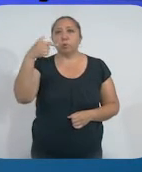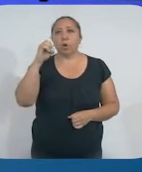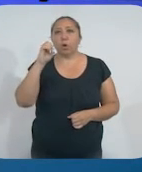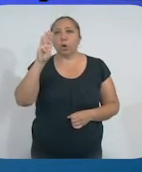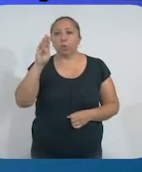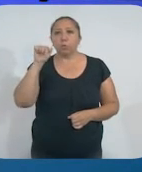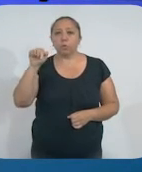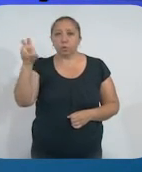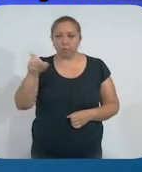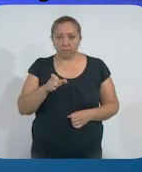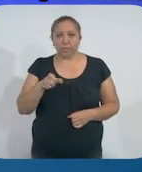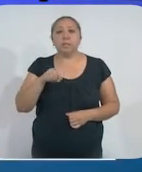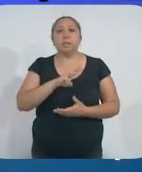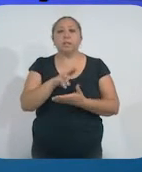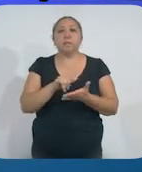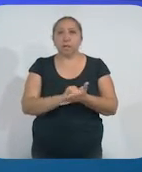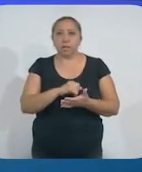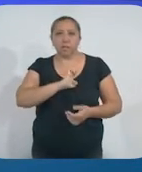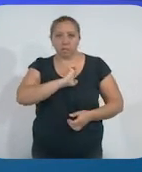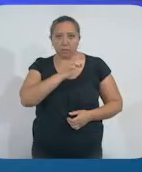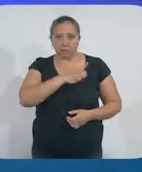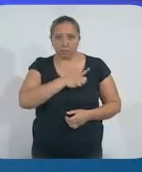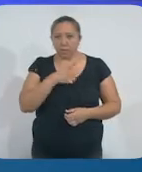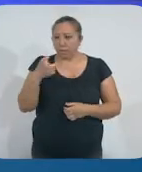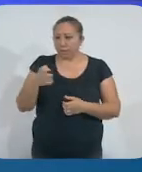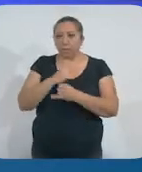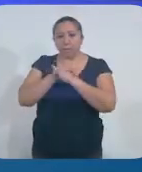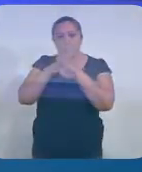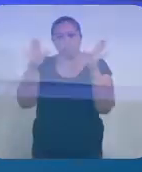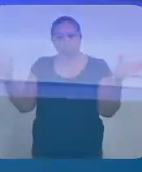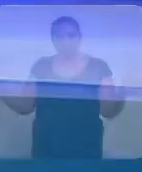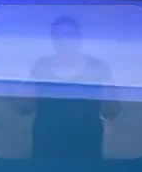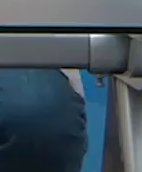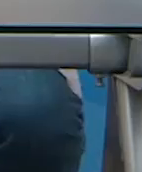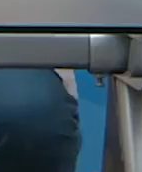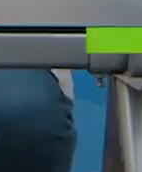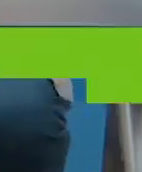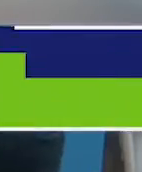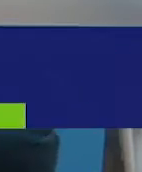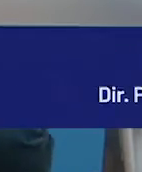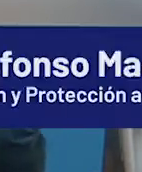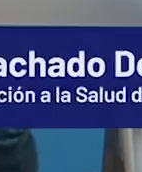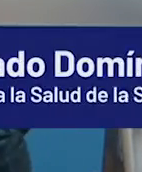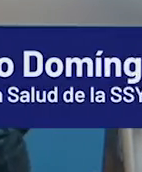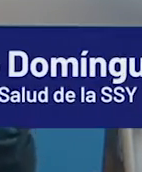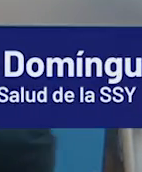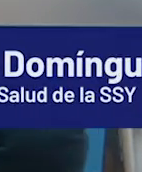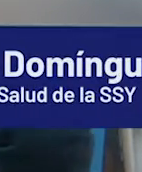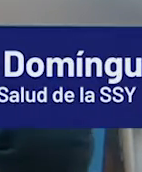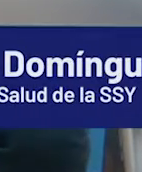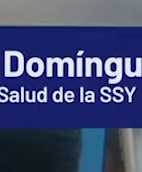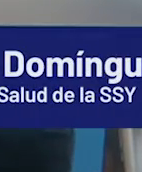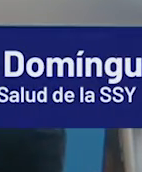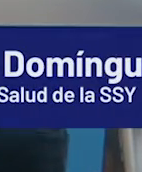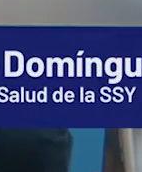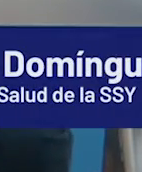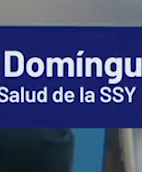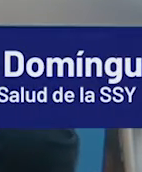coronavirus.yucatan.gob.mx, también en maya y en español. Pues este es el panorama del día de hoy, doctor Machado. Gracias, doctor Isaac.